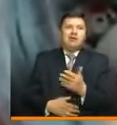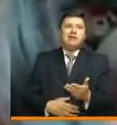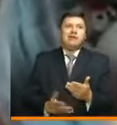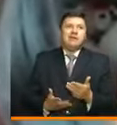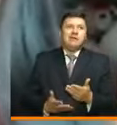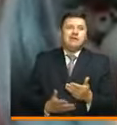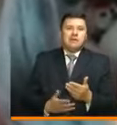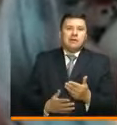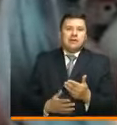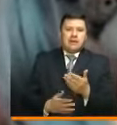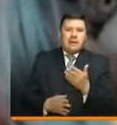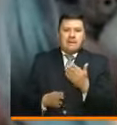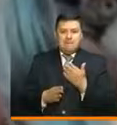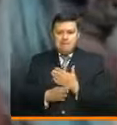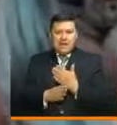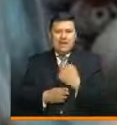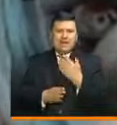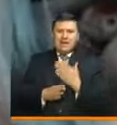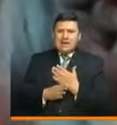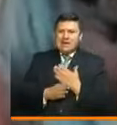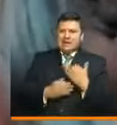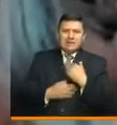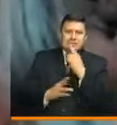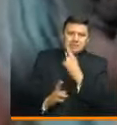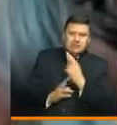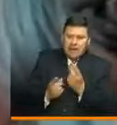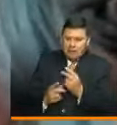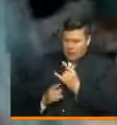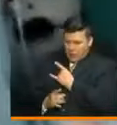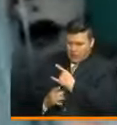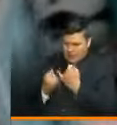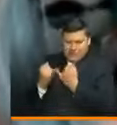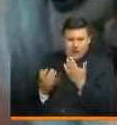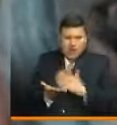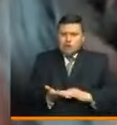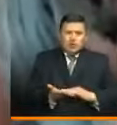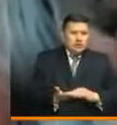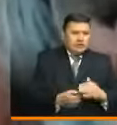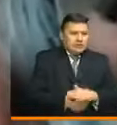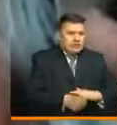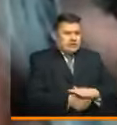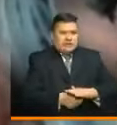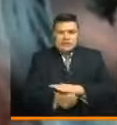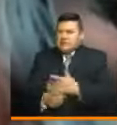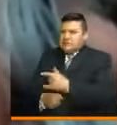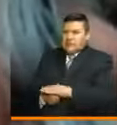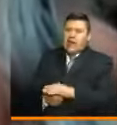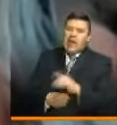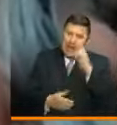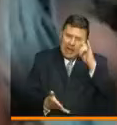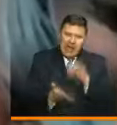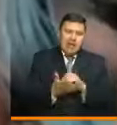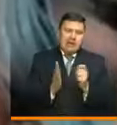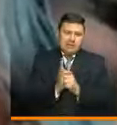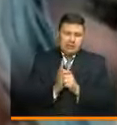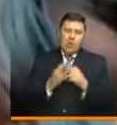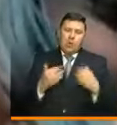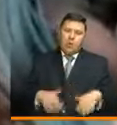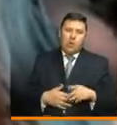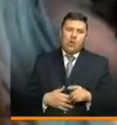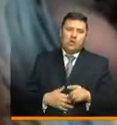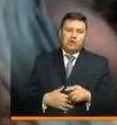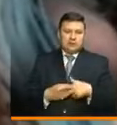un problema normalmente responder de una manera rápida a este tipo de situaciones y por eso creemos que este ha sido